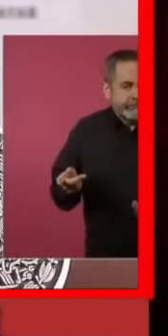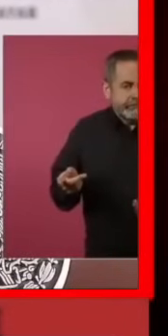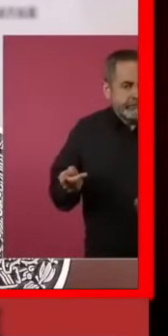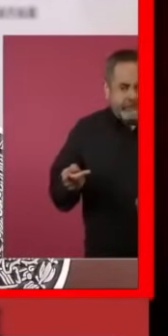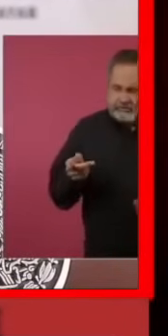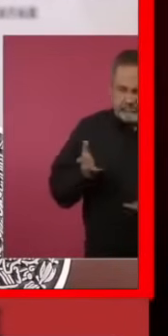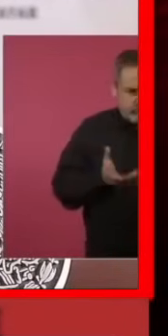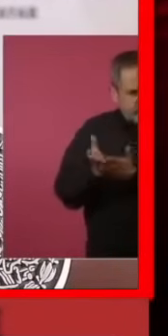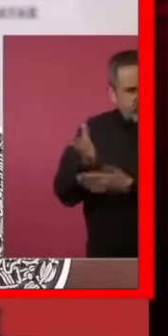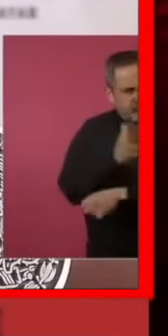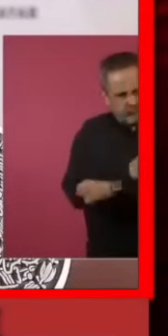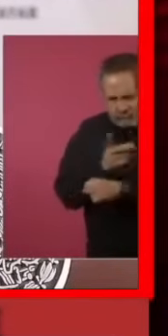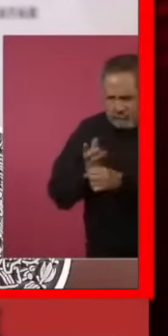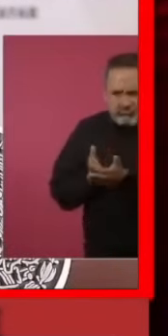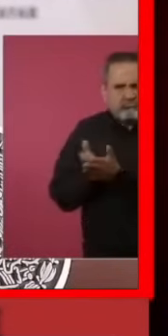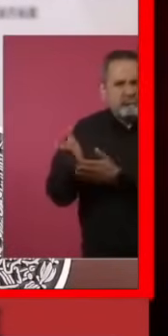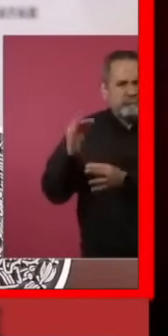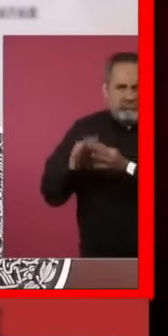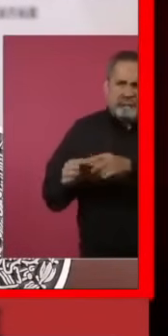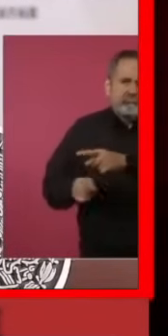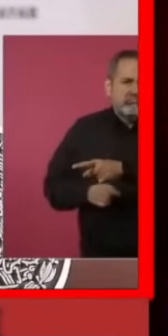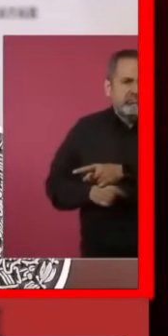leal